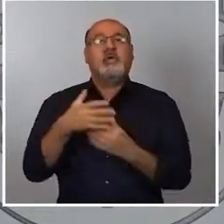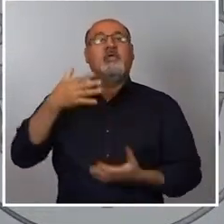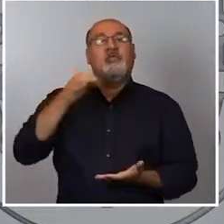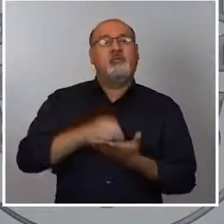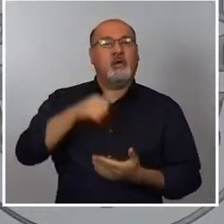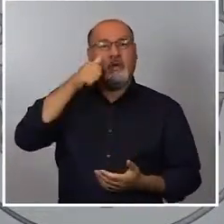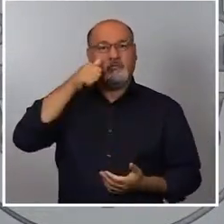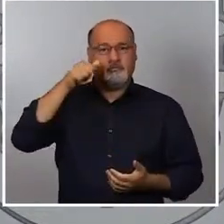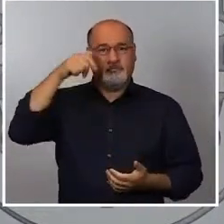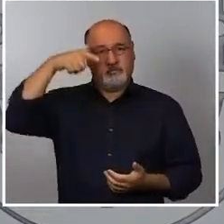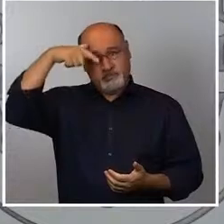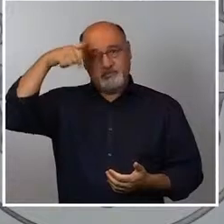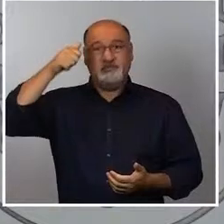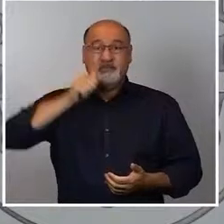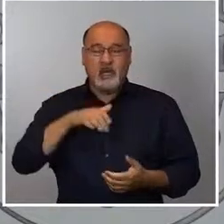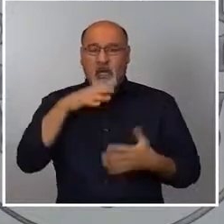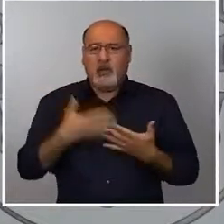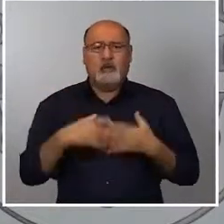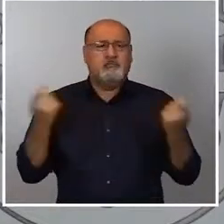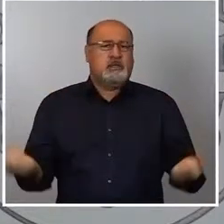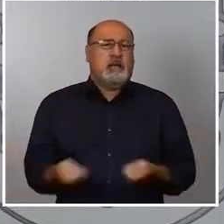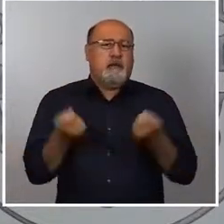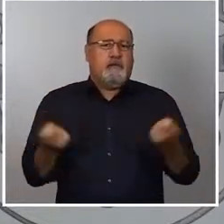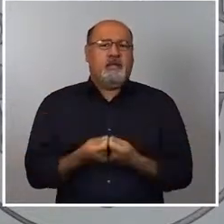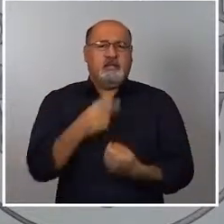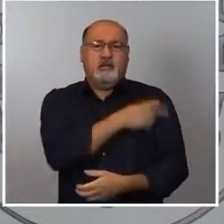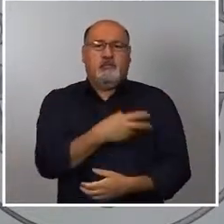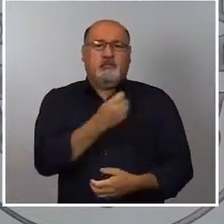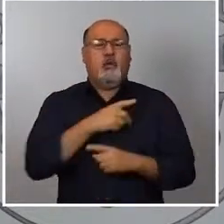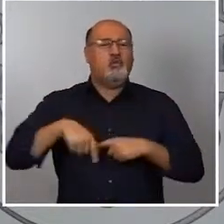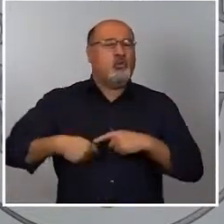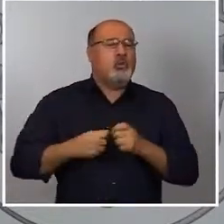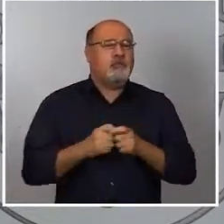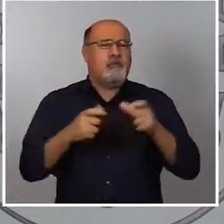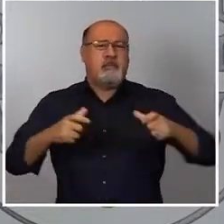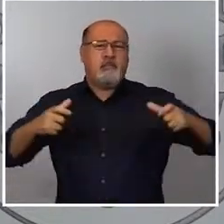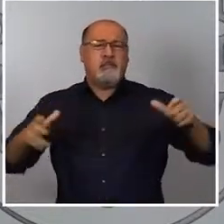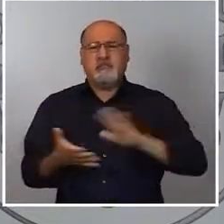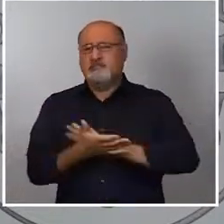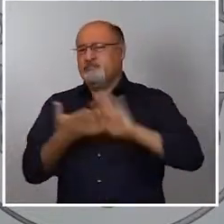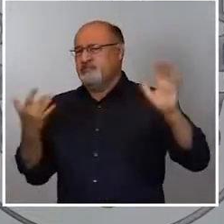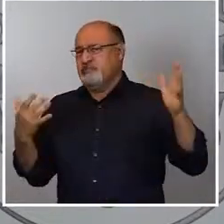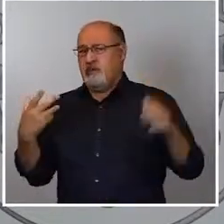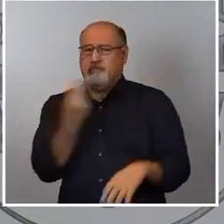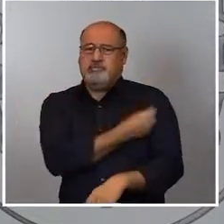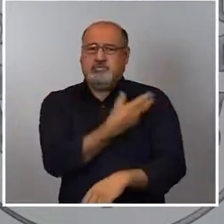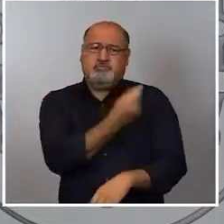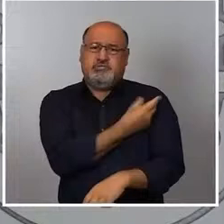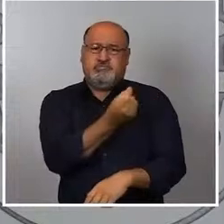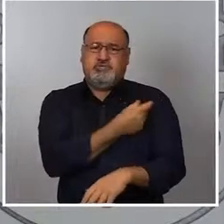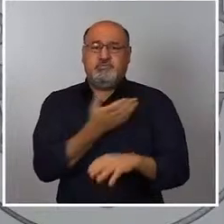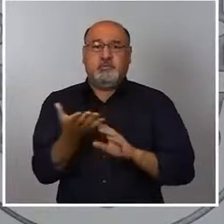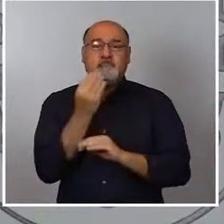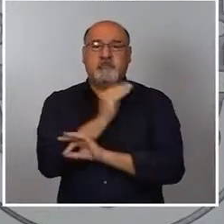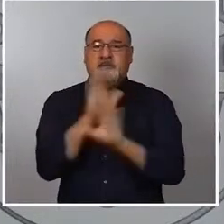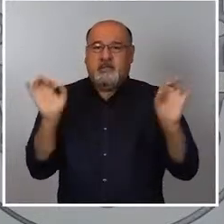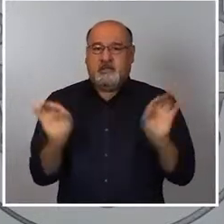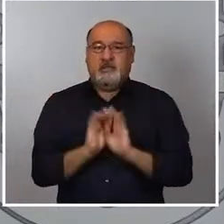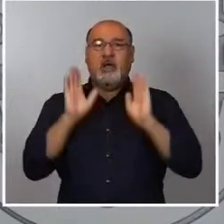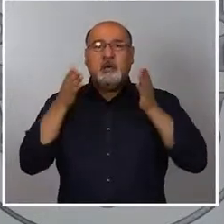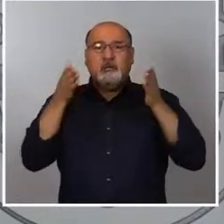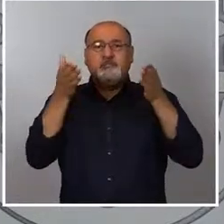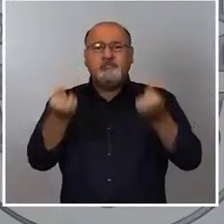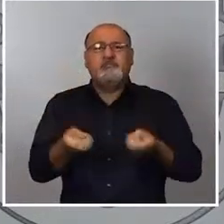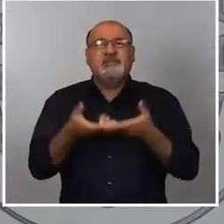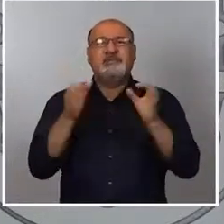de vacunación que cada día y cada día avanza con un ritmo con un ritmo excelente pero quiero dirigirme especialmente a